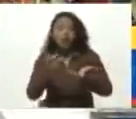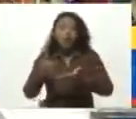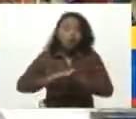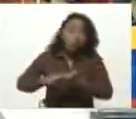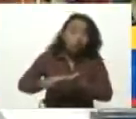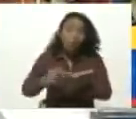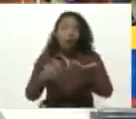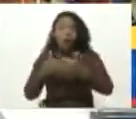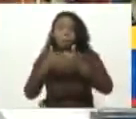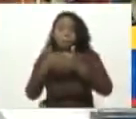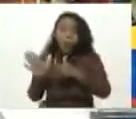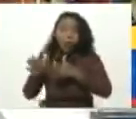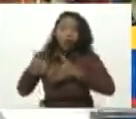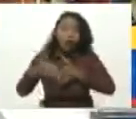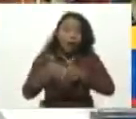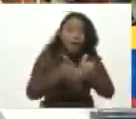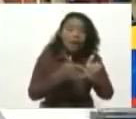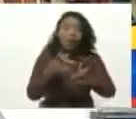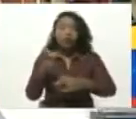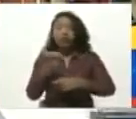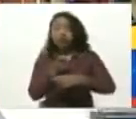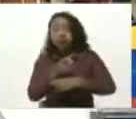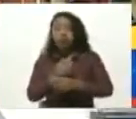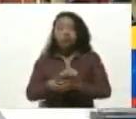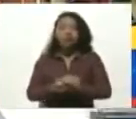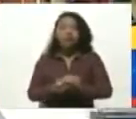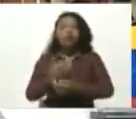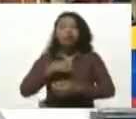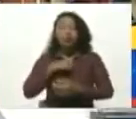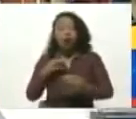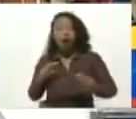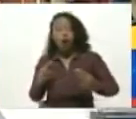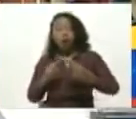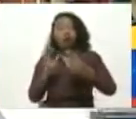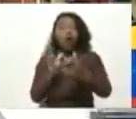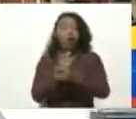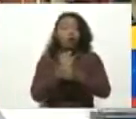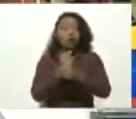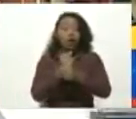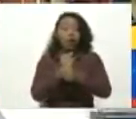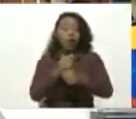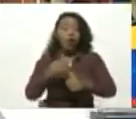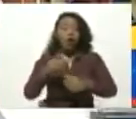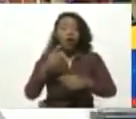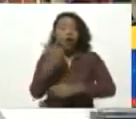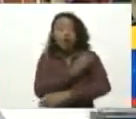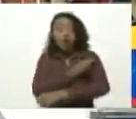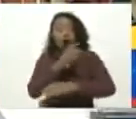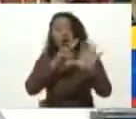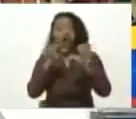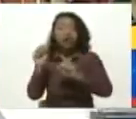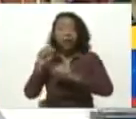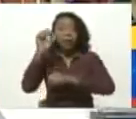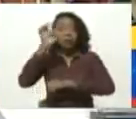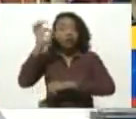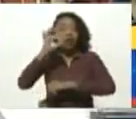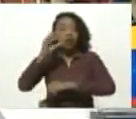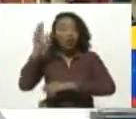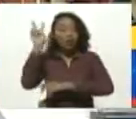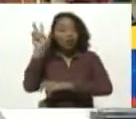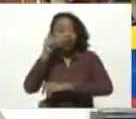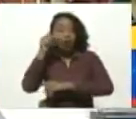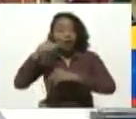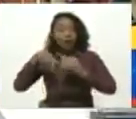abriendo los caminos. Hemos conseguido las vacunas para el 80% de los venezolanos y venezolanas en esta etapa,